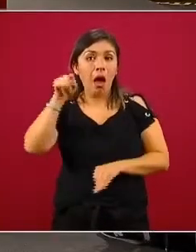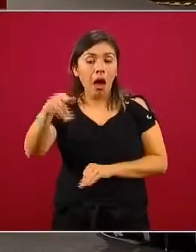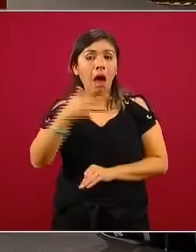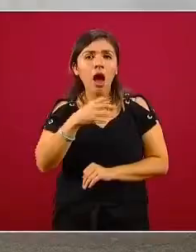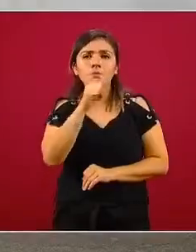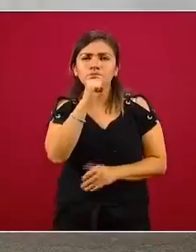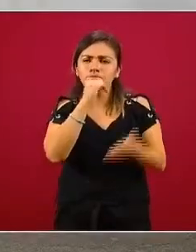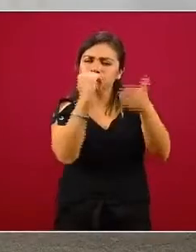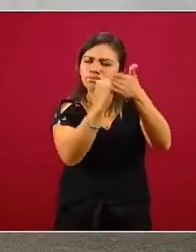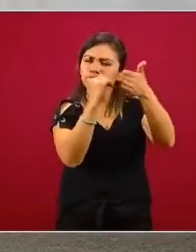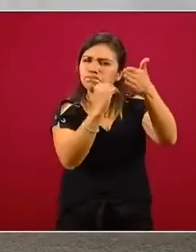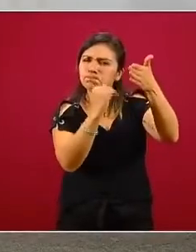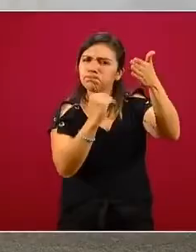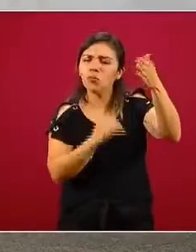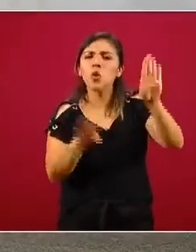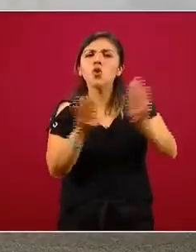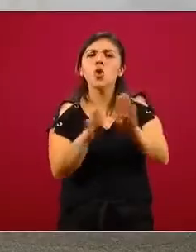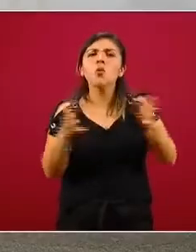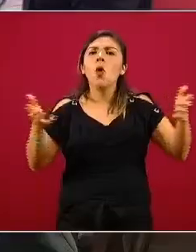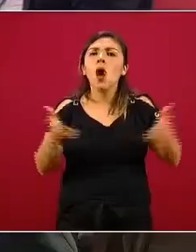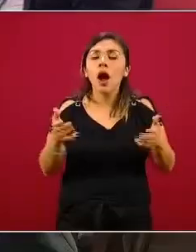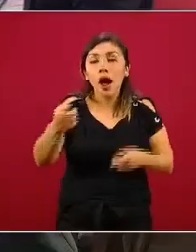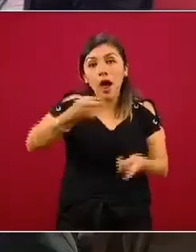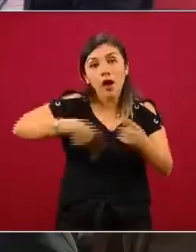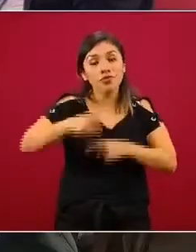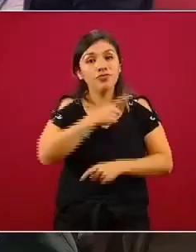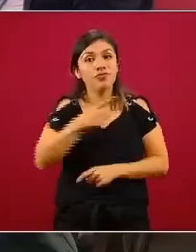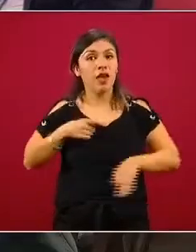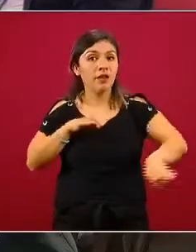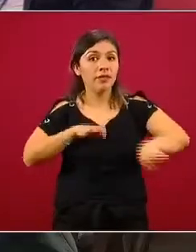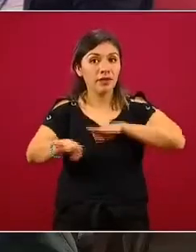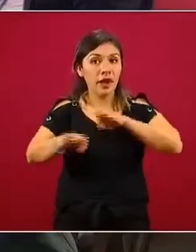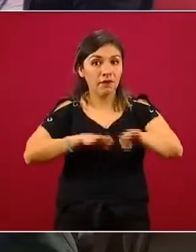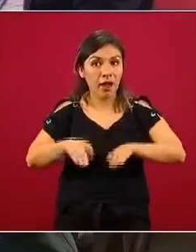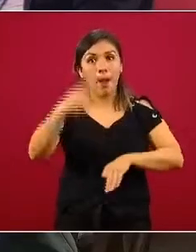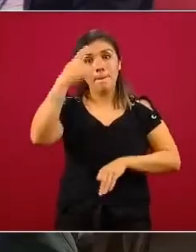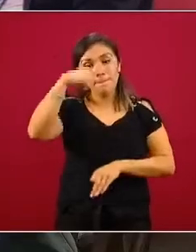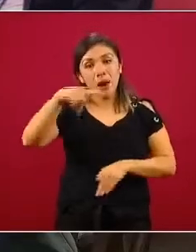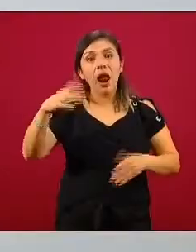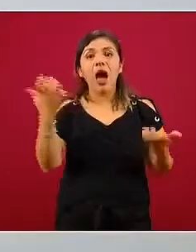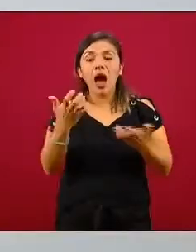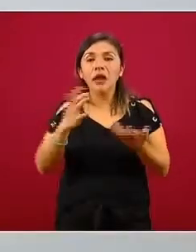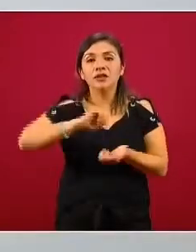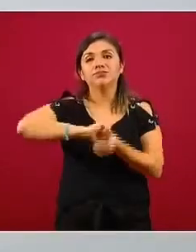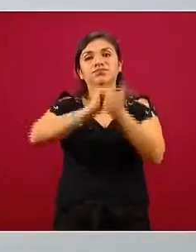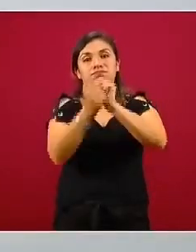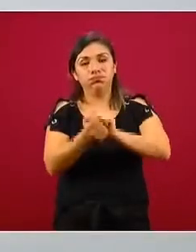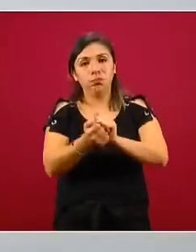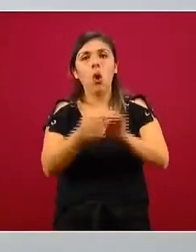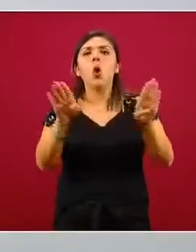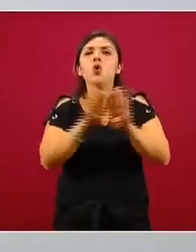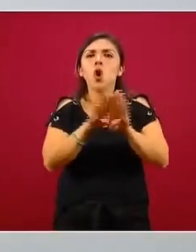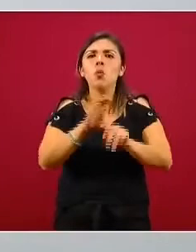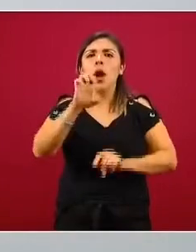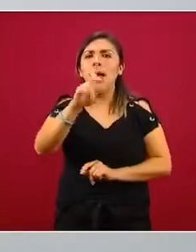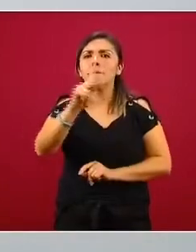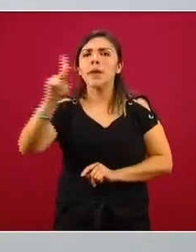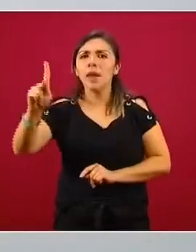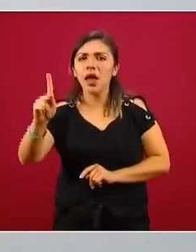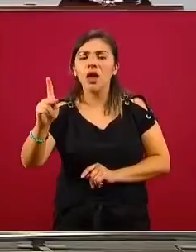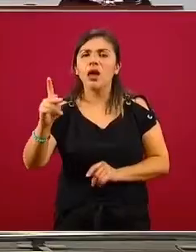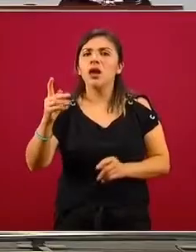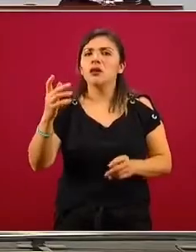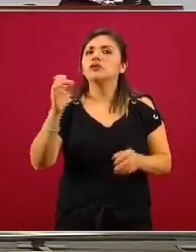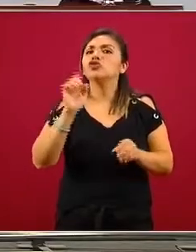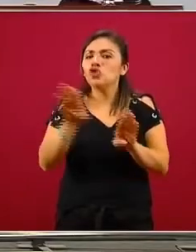perfectamente definida las tarjetas de acción con las que vamos a trabajar para poder hacer esta reconversión. Cómo manejar el EPP, por qué